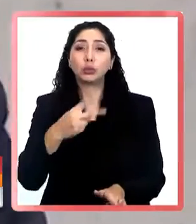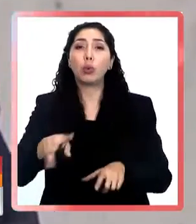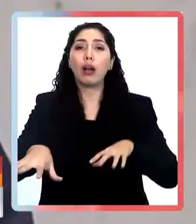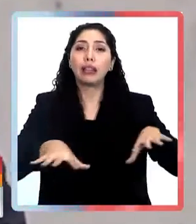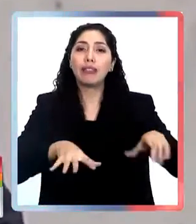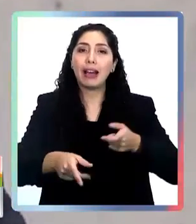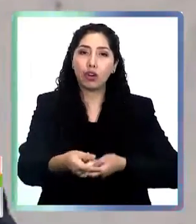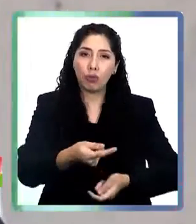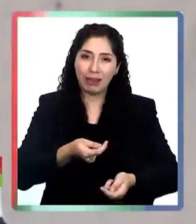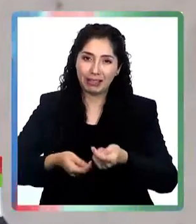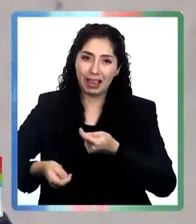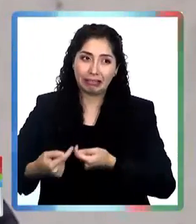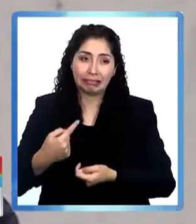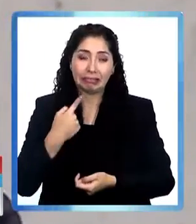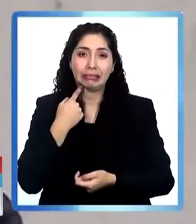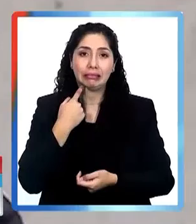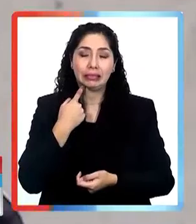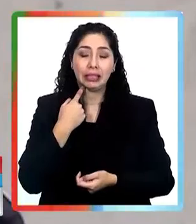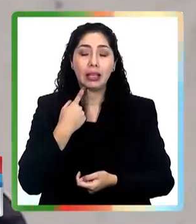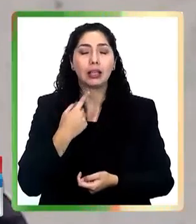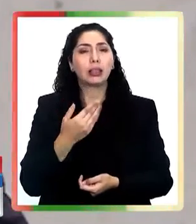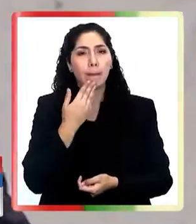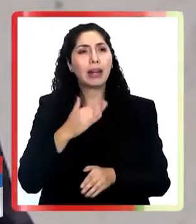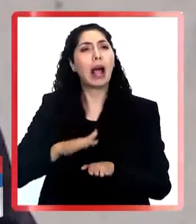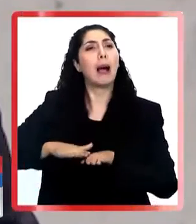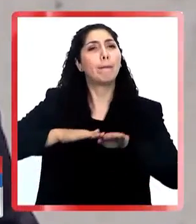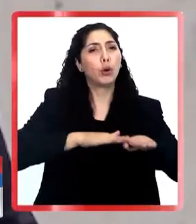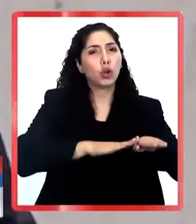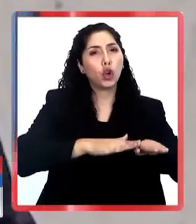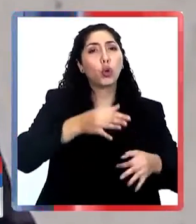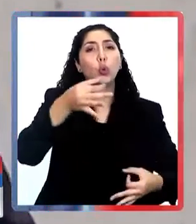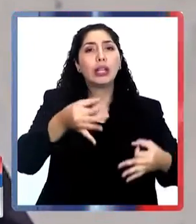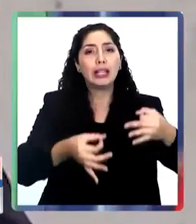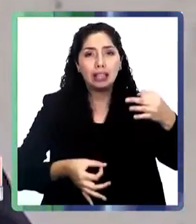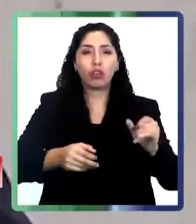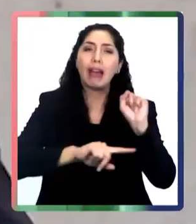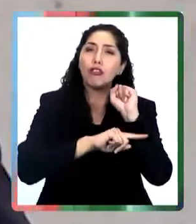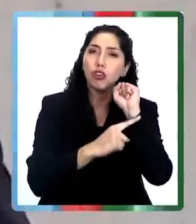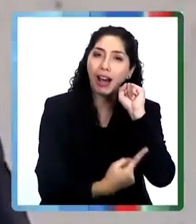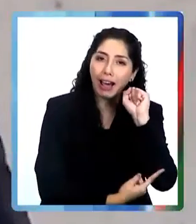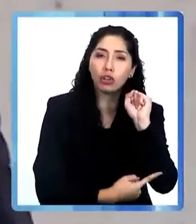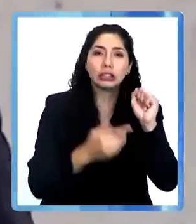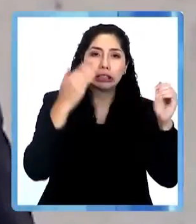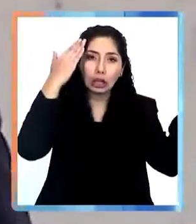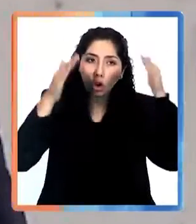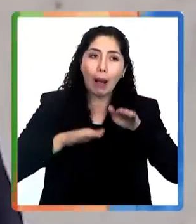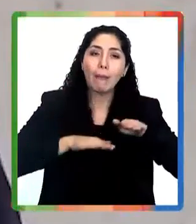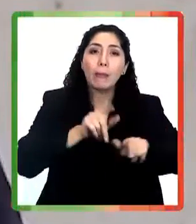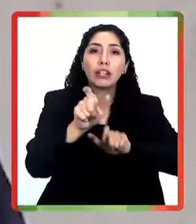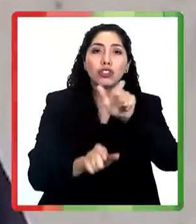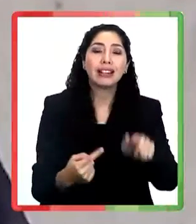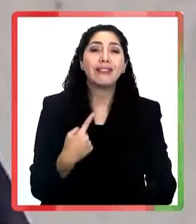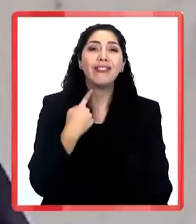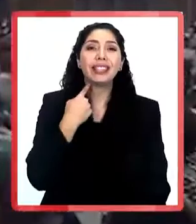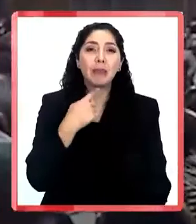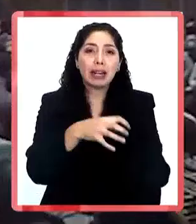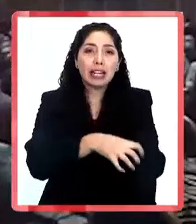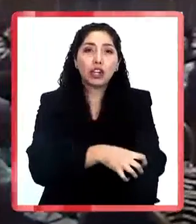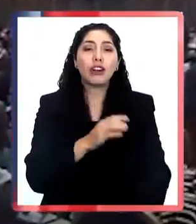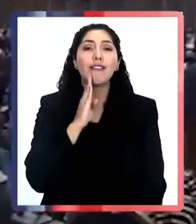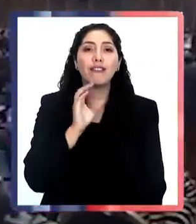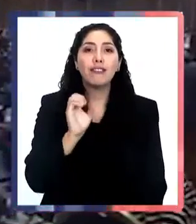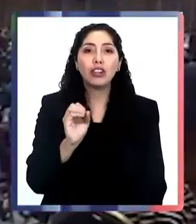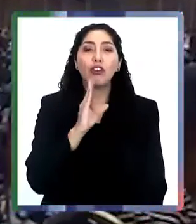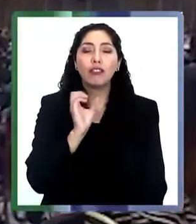comerciales y brindaremos intenso apoyo jurídico y psicosocial a las víctimas en las regiones del bío bío araucanía